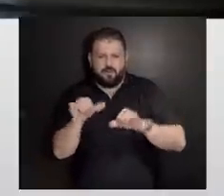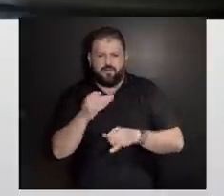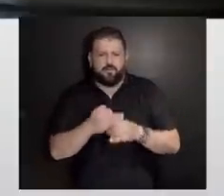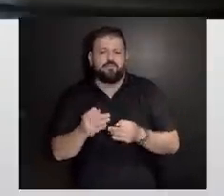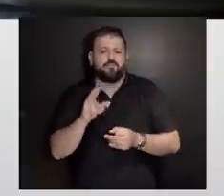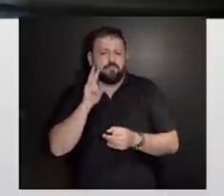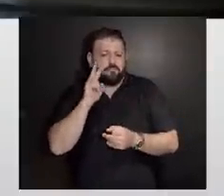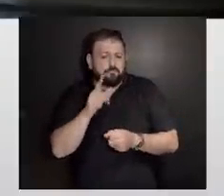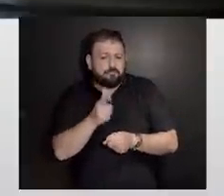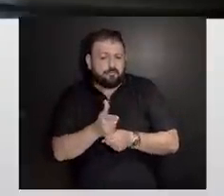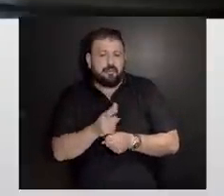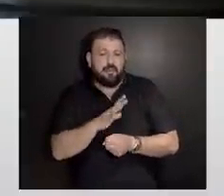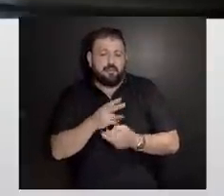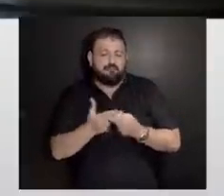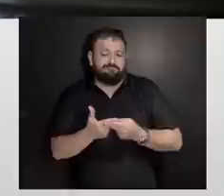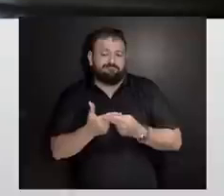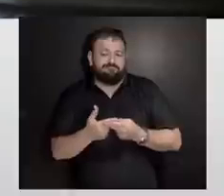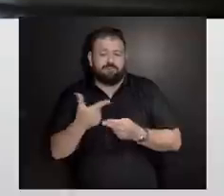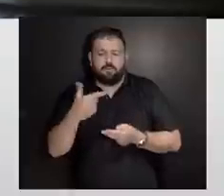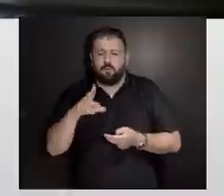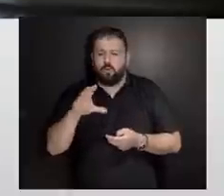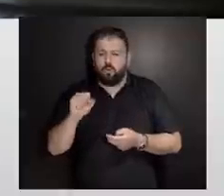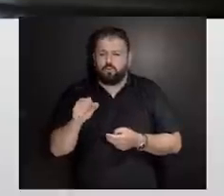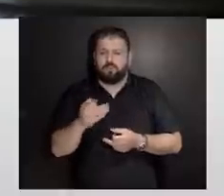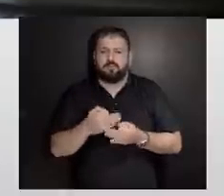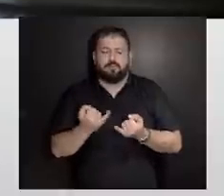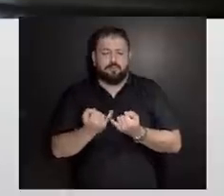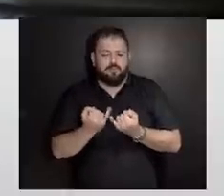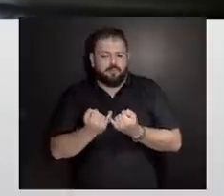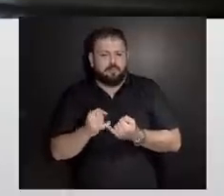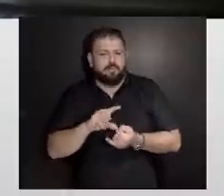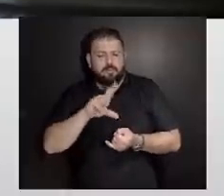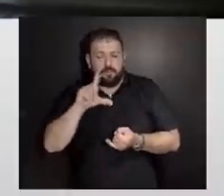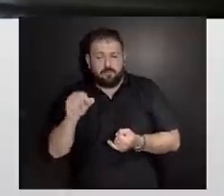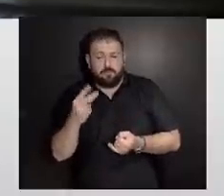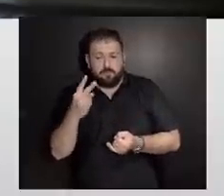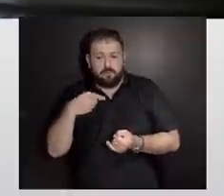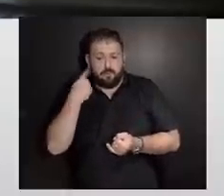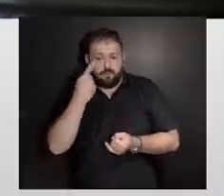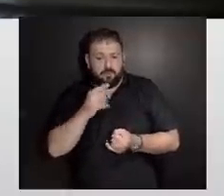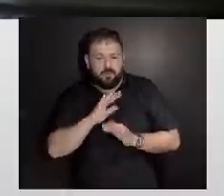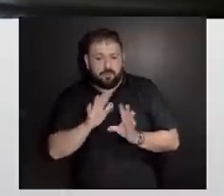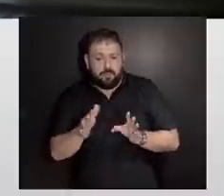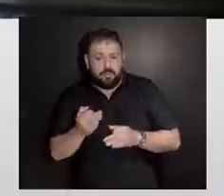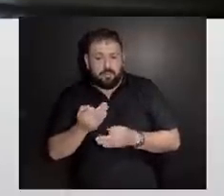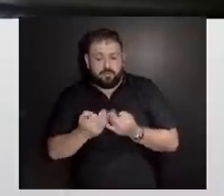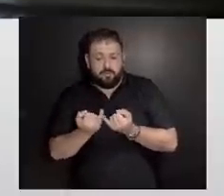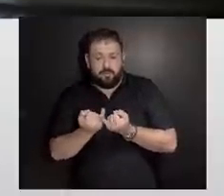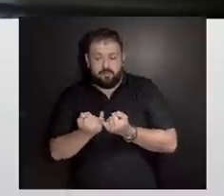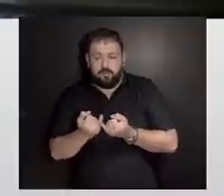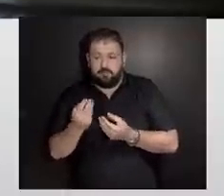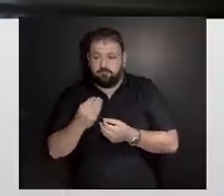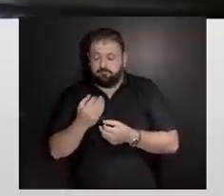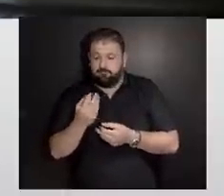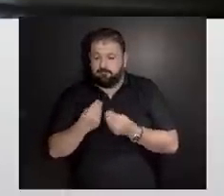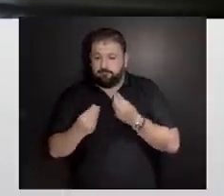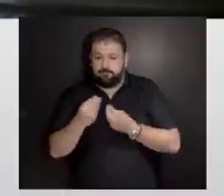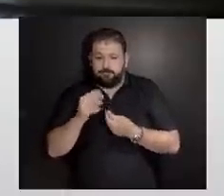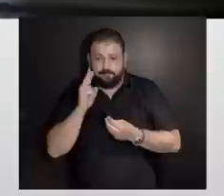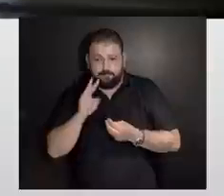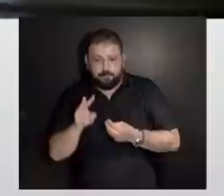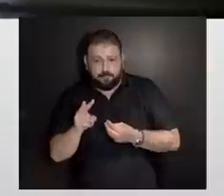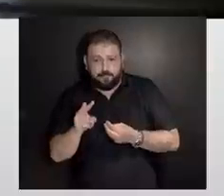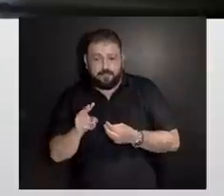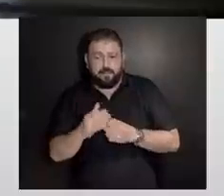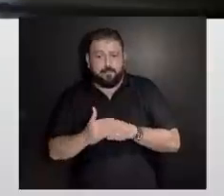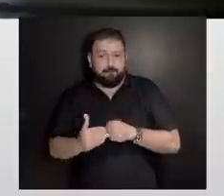glucosa a las personas y se va realizando la medición después de 2 horas de haber consumido esta carga de carbohidratos. Si esta medición